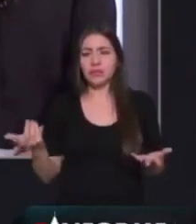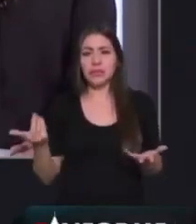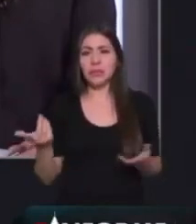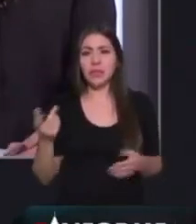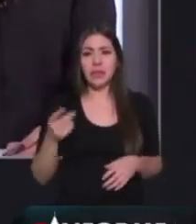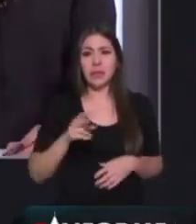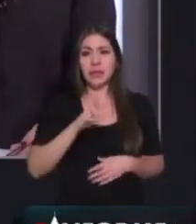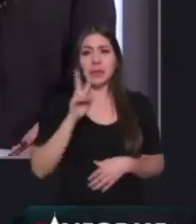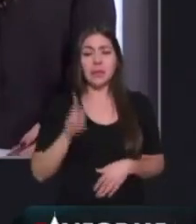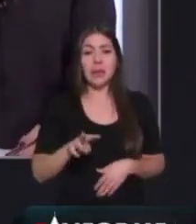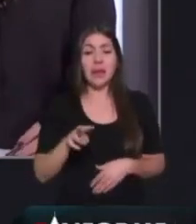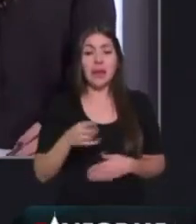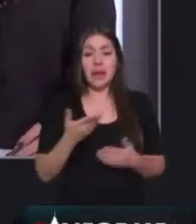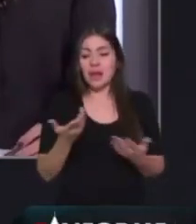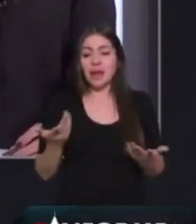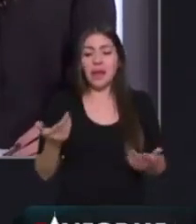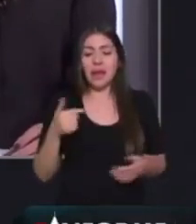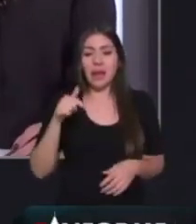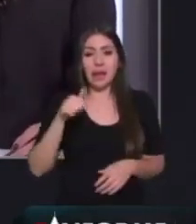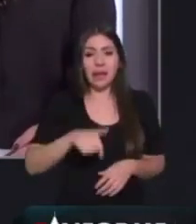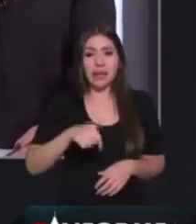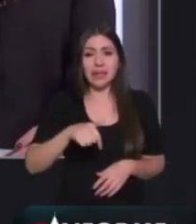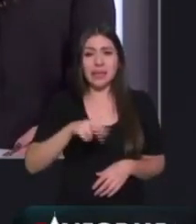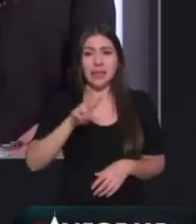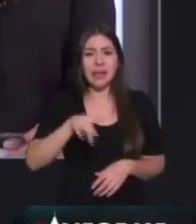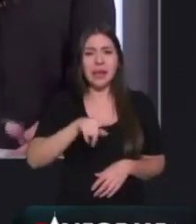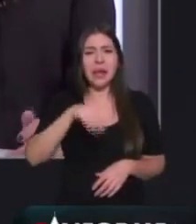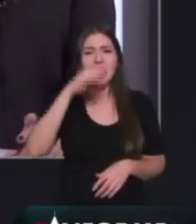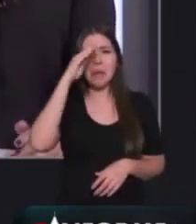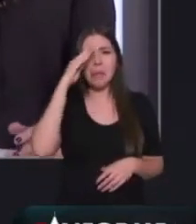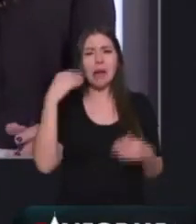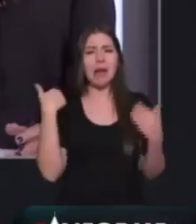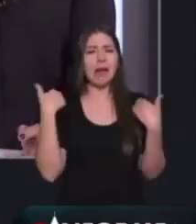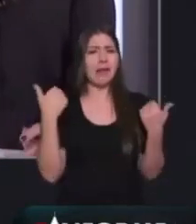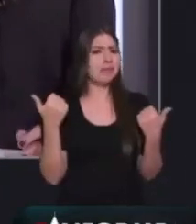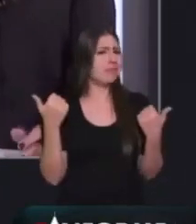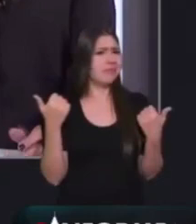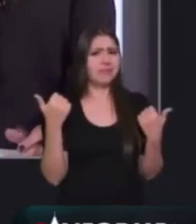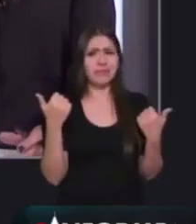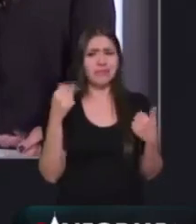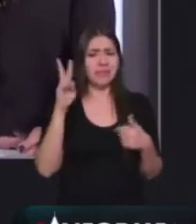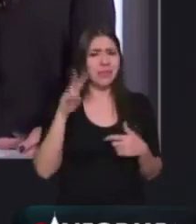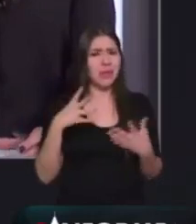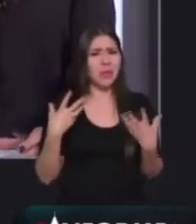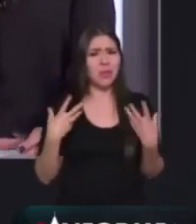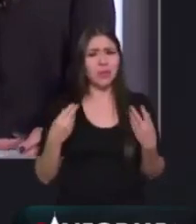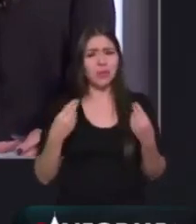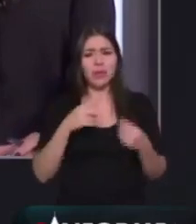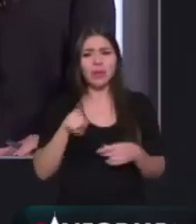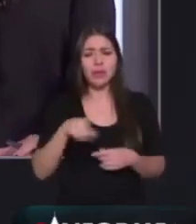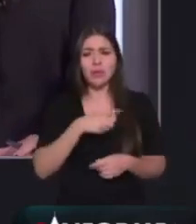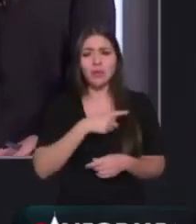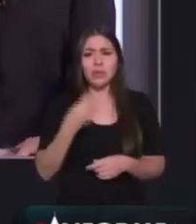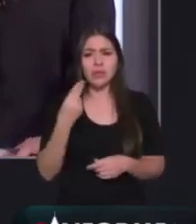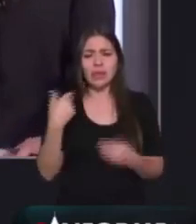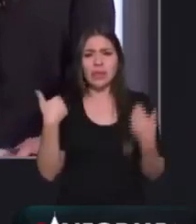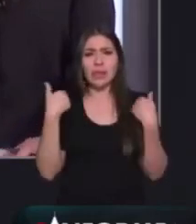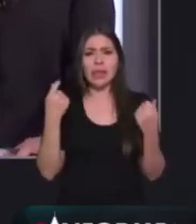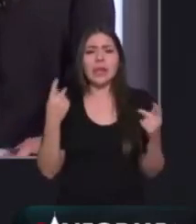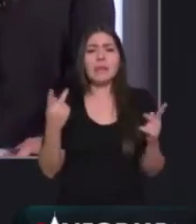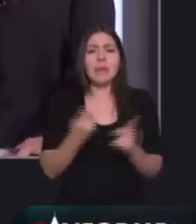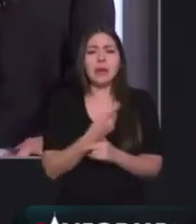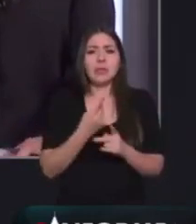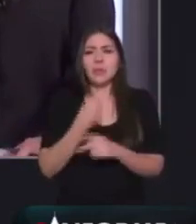no tenemos la magnitud, no la podemos medir solamente con entender lo que pasó en lo que se